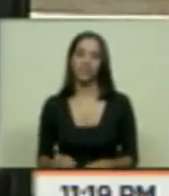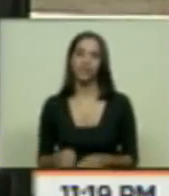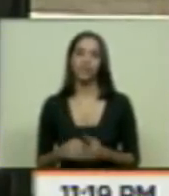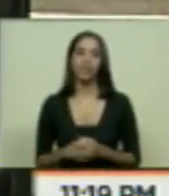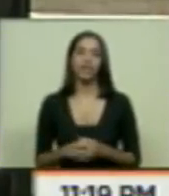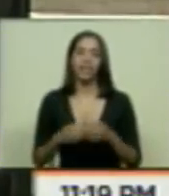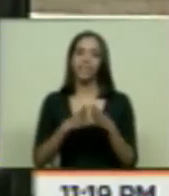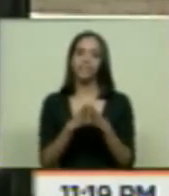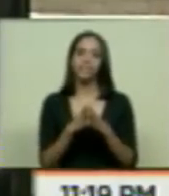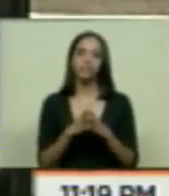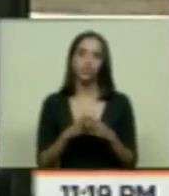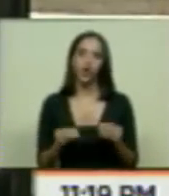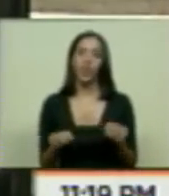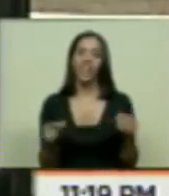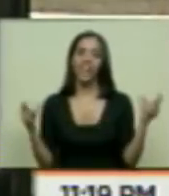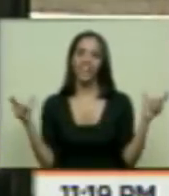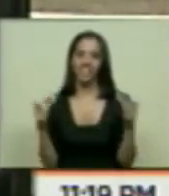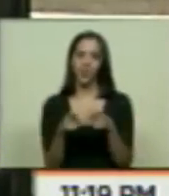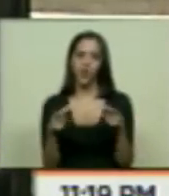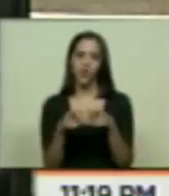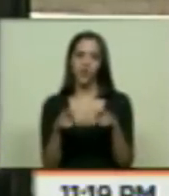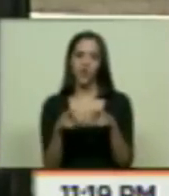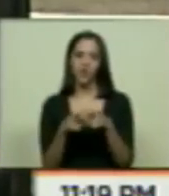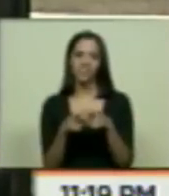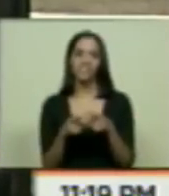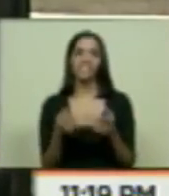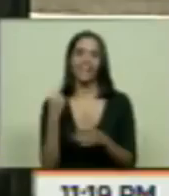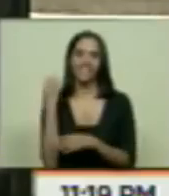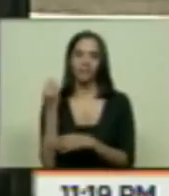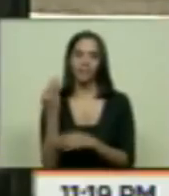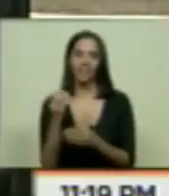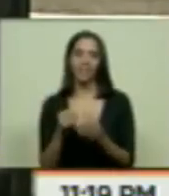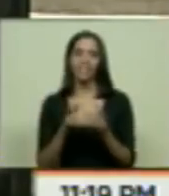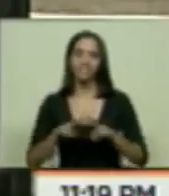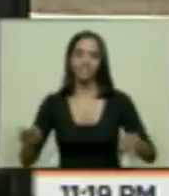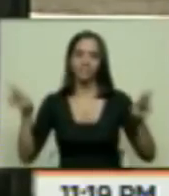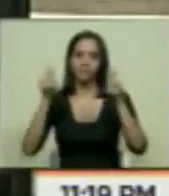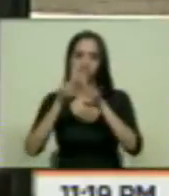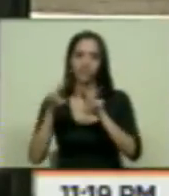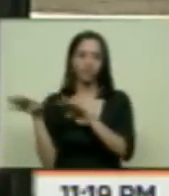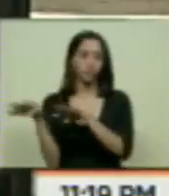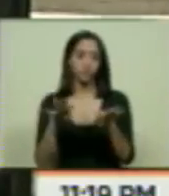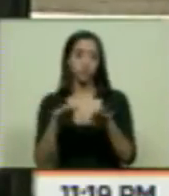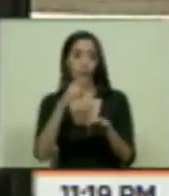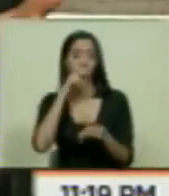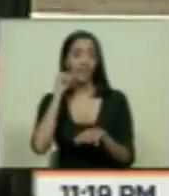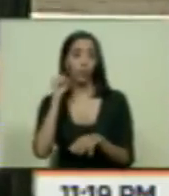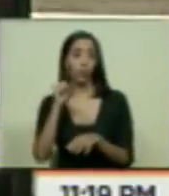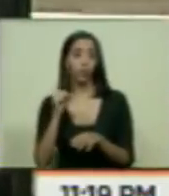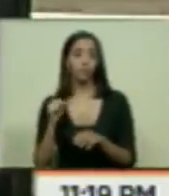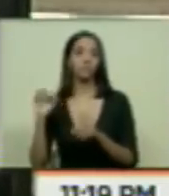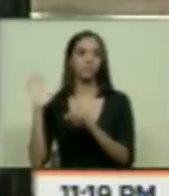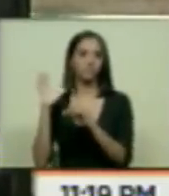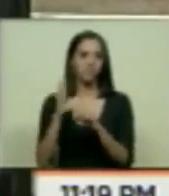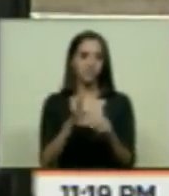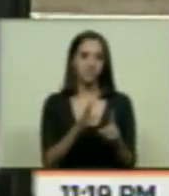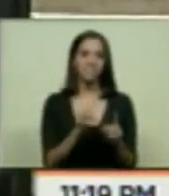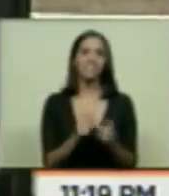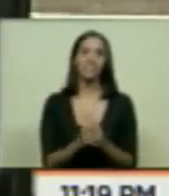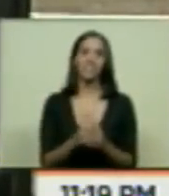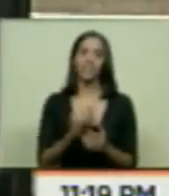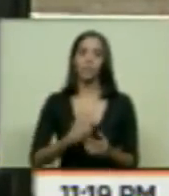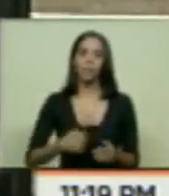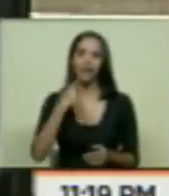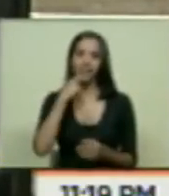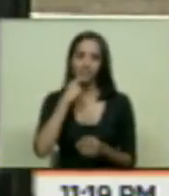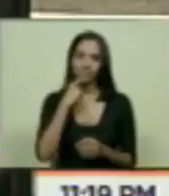la reunión de la Asamblea General de las Naciones Unidas giró en torno a él y Putin sale con esta declaración de